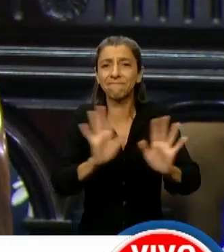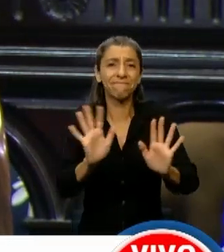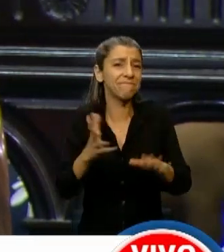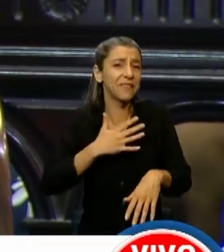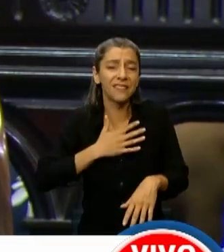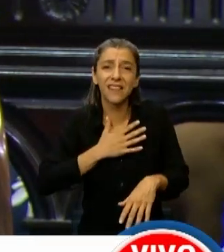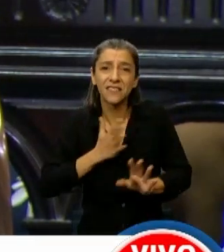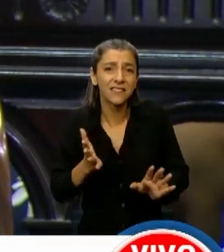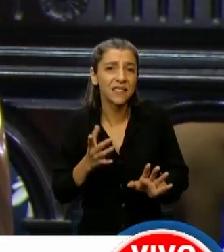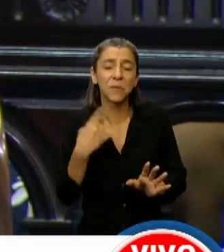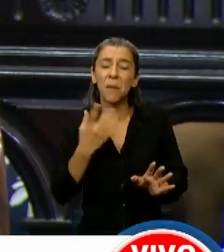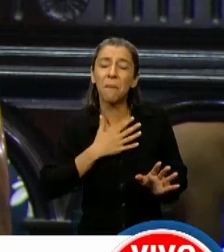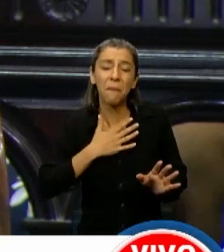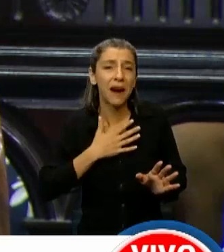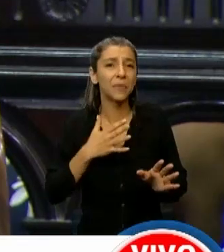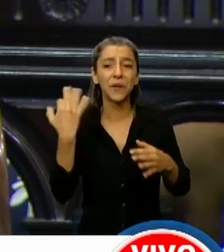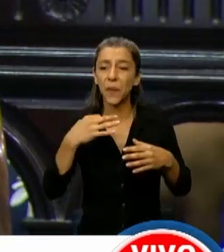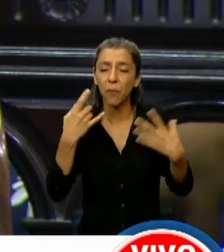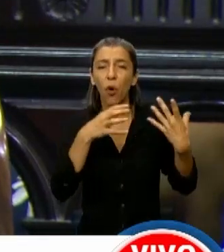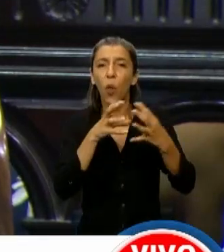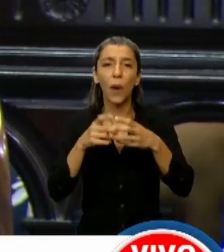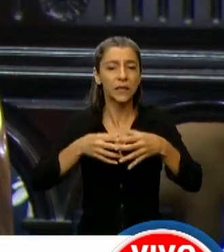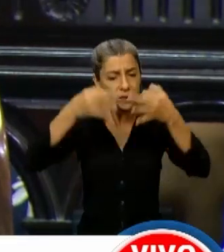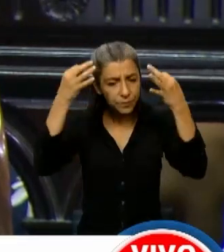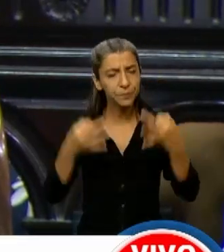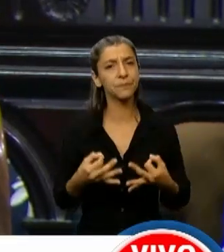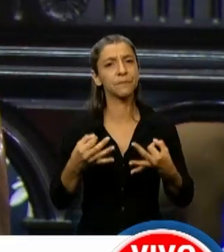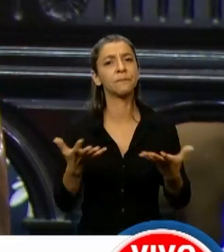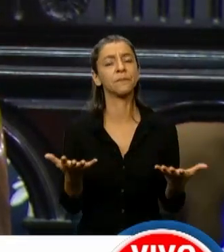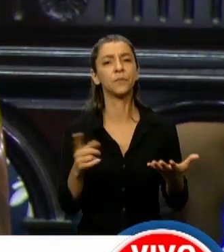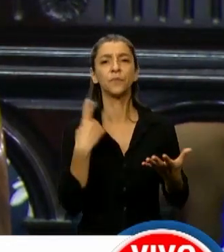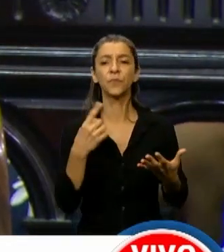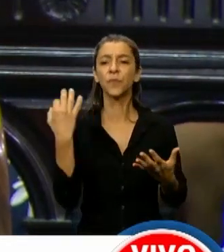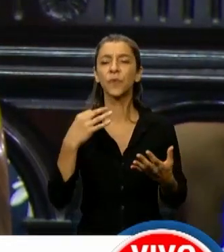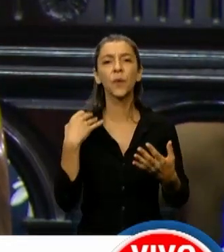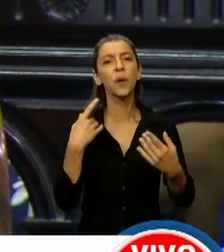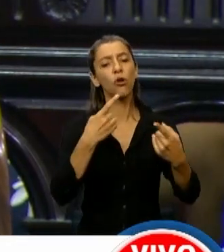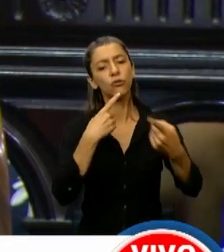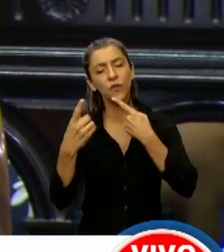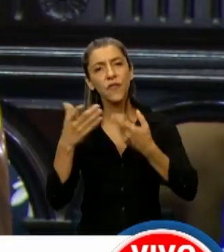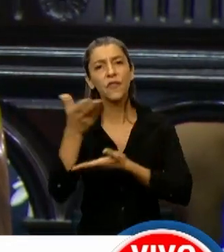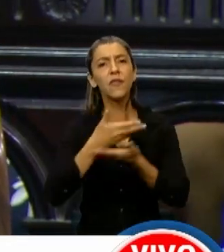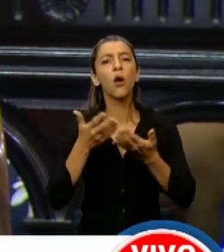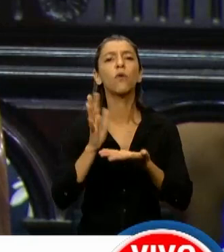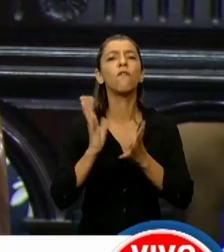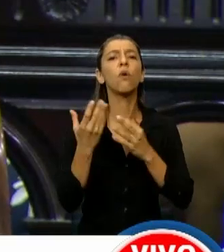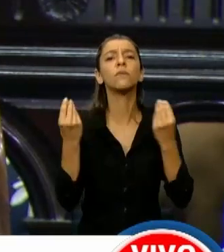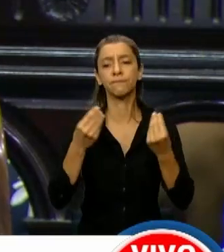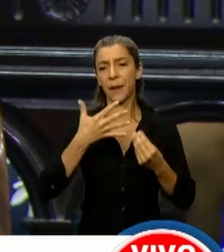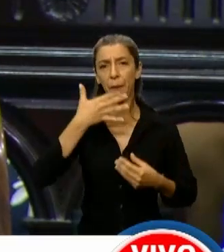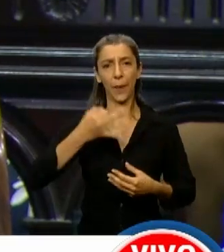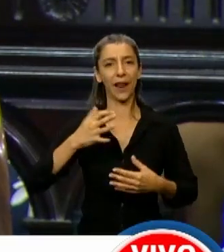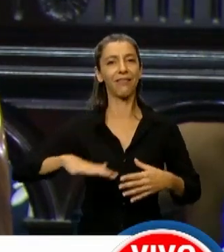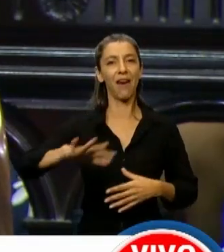problemas estructurales y que este no haya sido el primer paso. No podemos discutir si no hay verdad. No hay camino